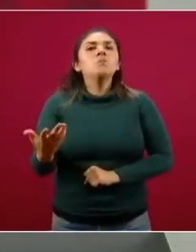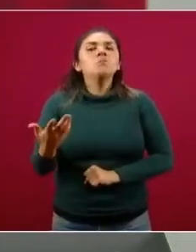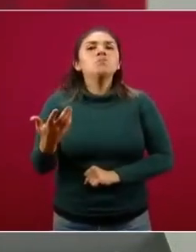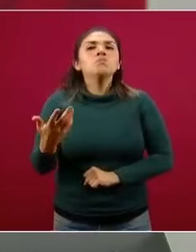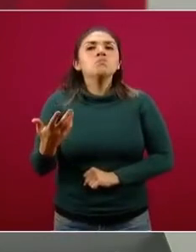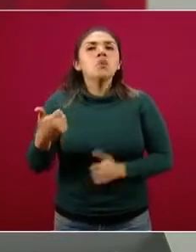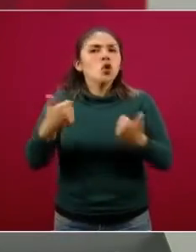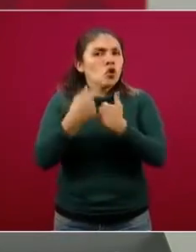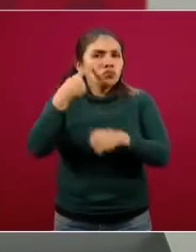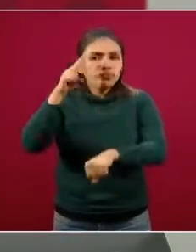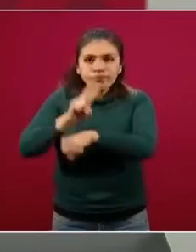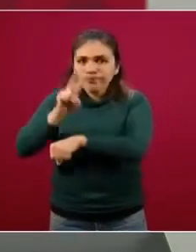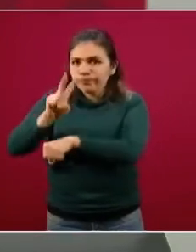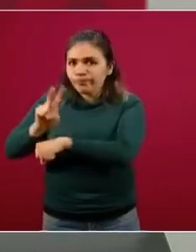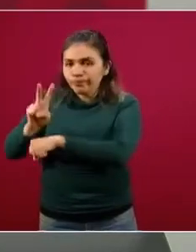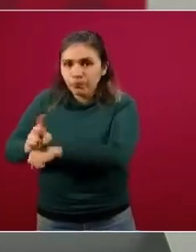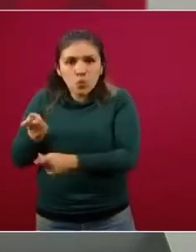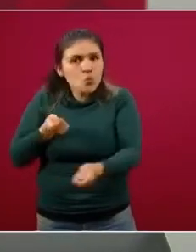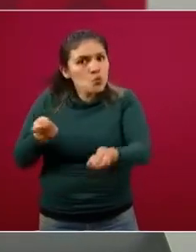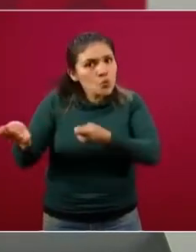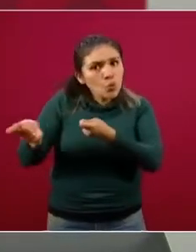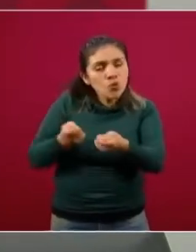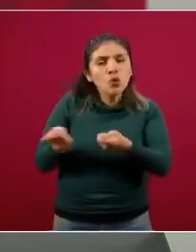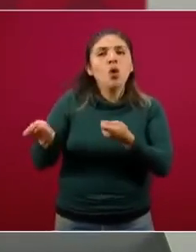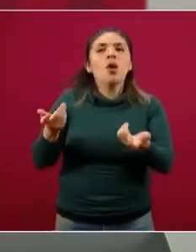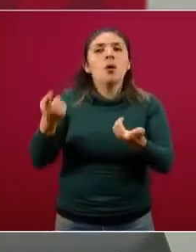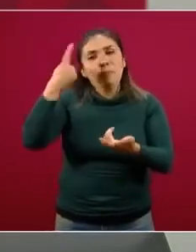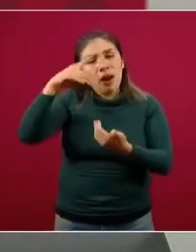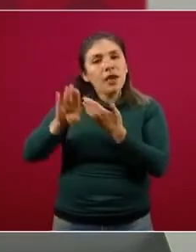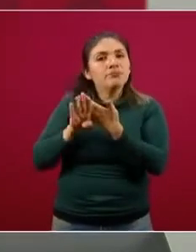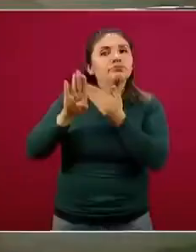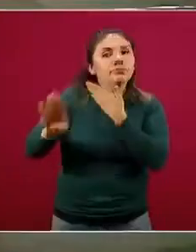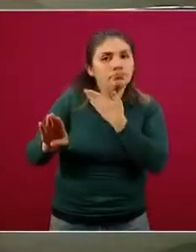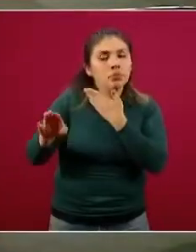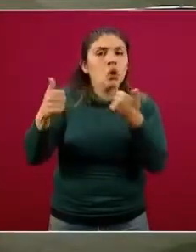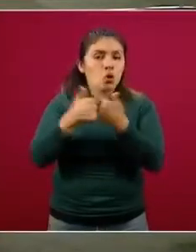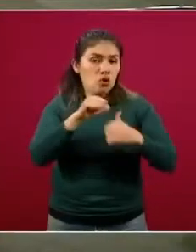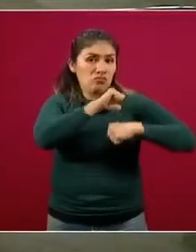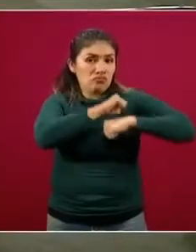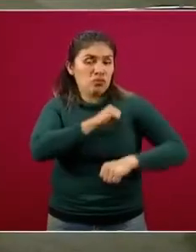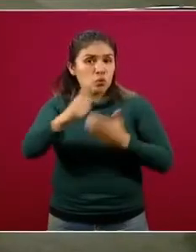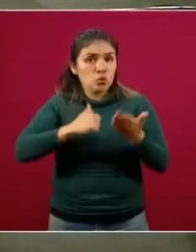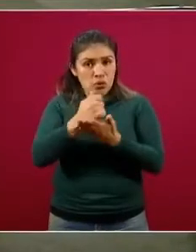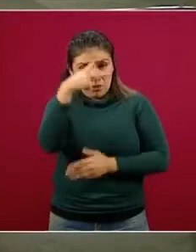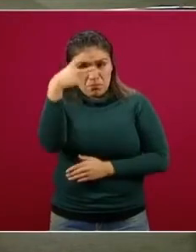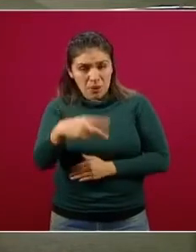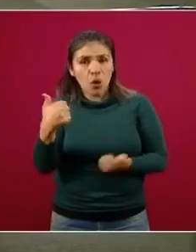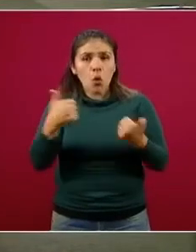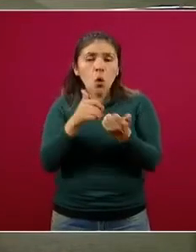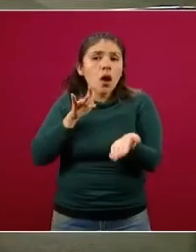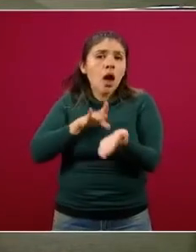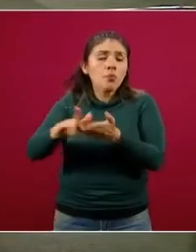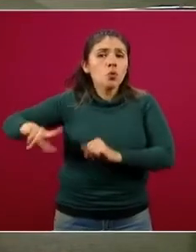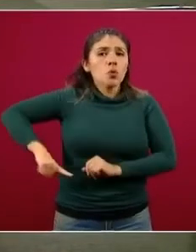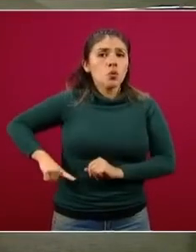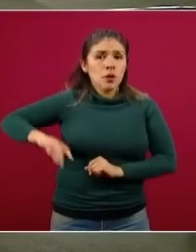de vigilancia epidemiológica, control y prevención a cargo de la Ciudad de México con el apoyo del Gobierno federal.